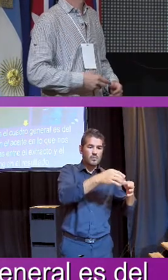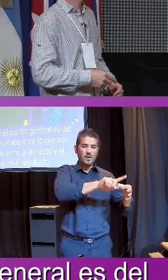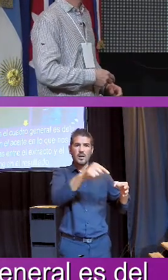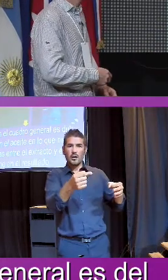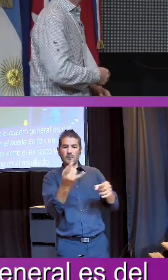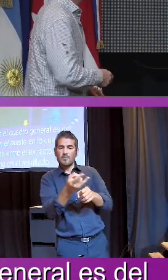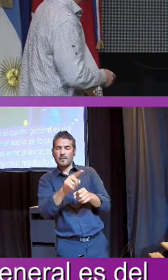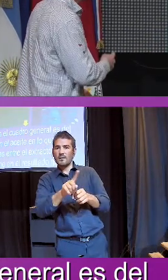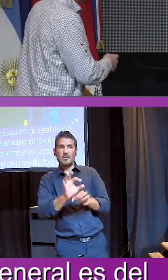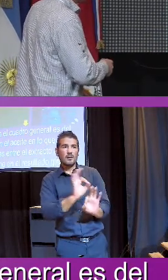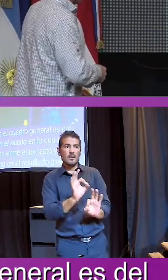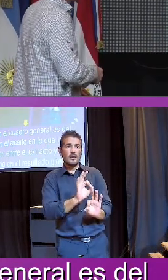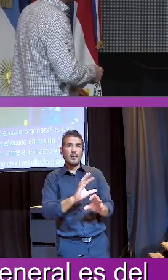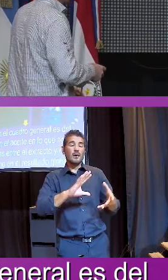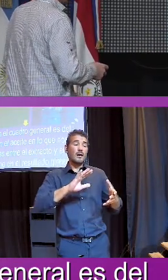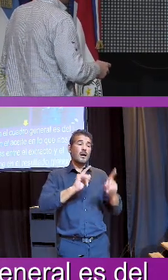digamos, global.